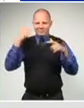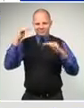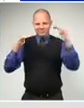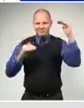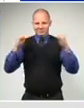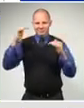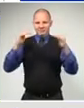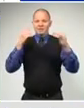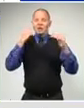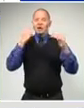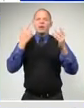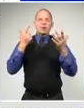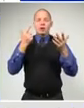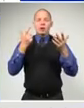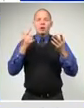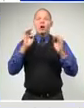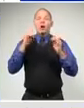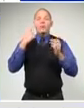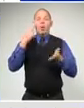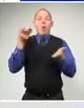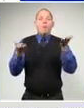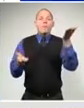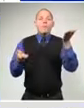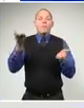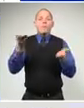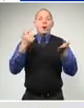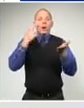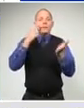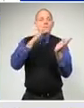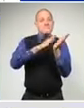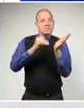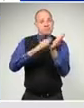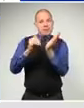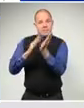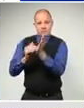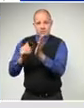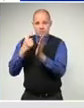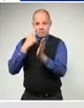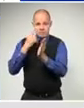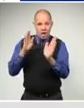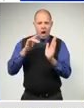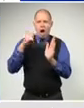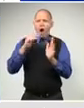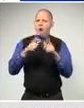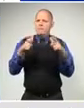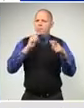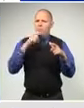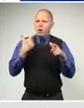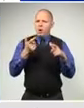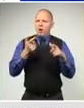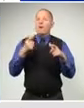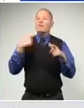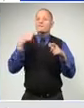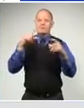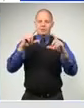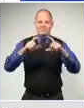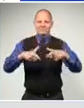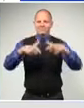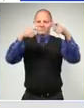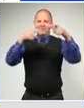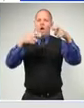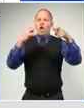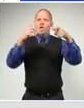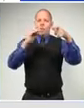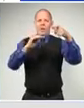comportamiento ese es hace más de 2 meses y medio, el predominio es de la transmisión autóctona, el número